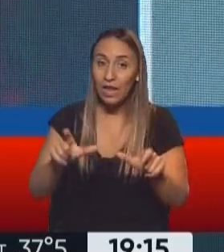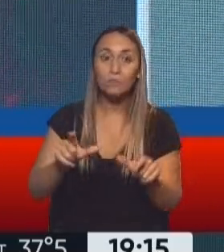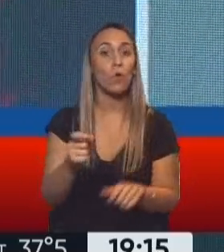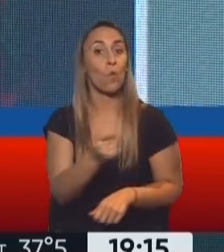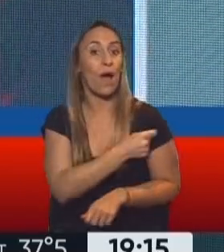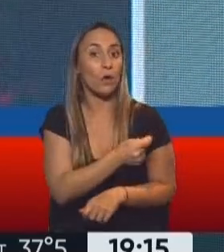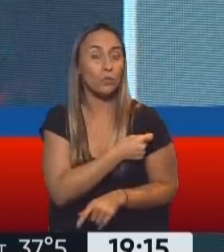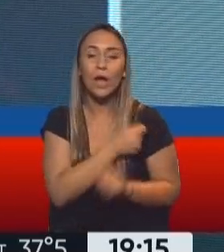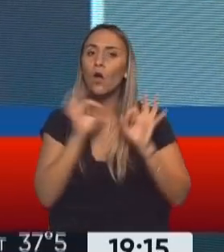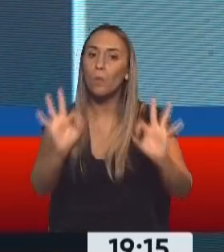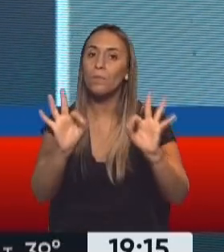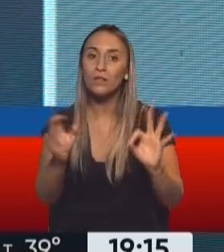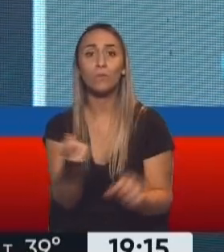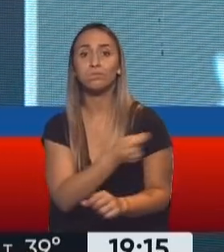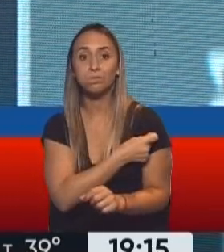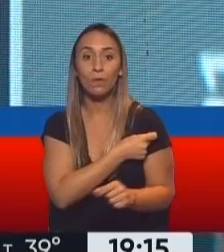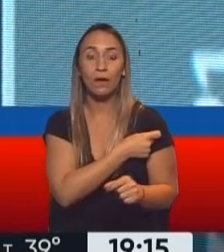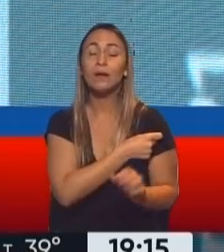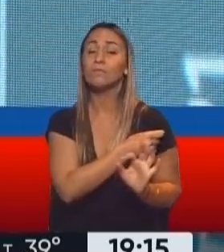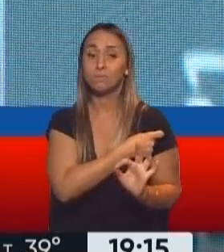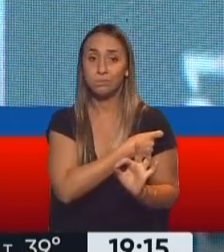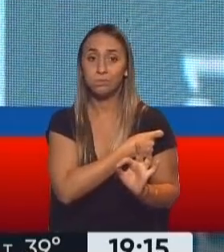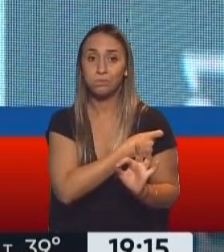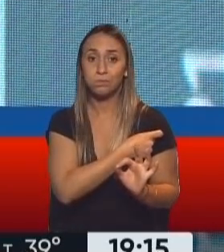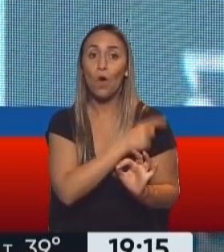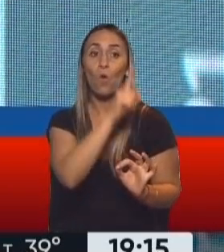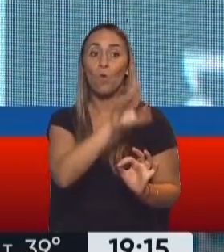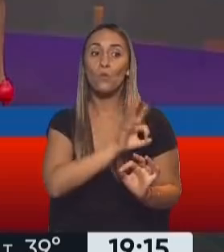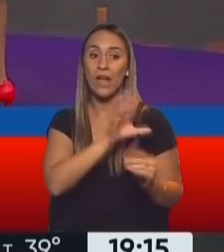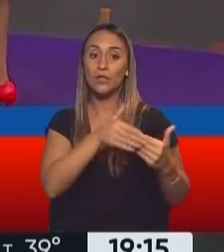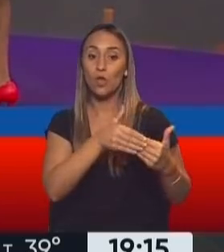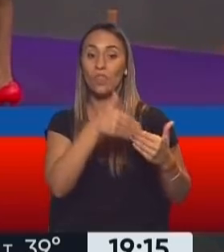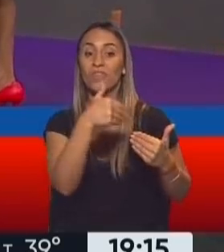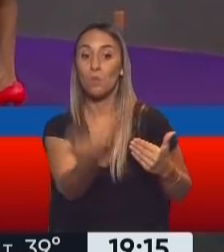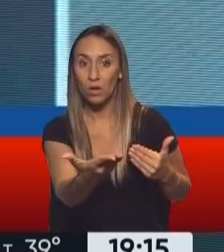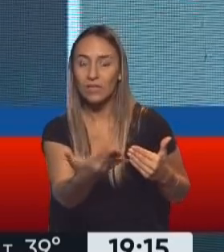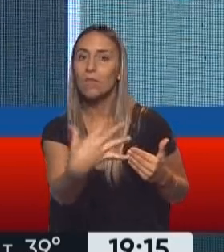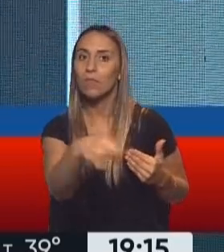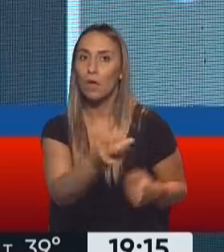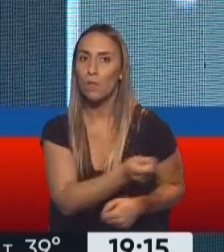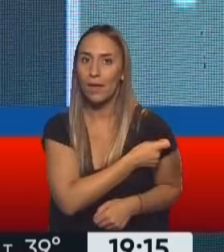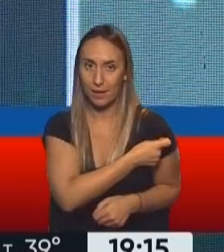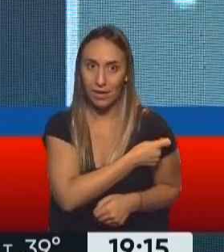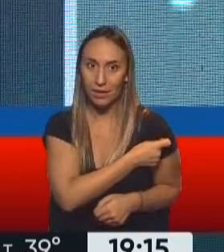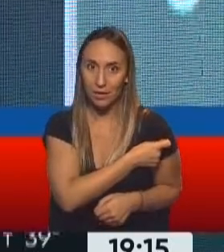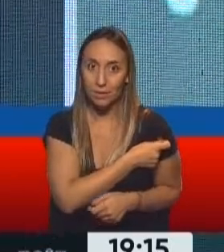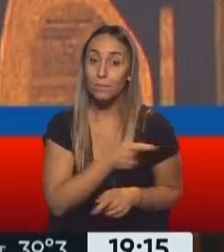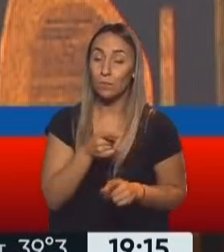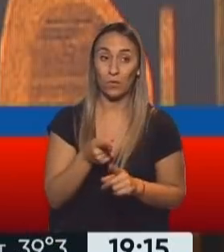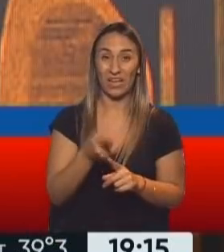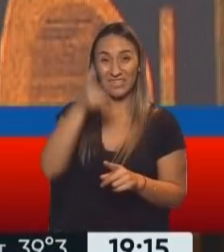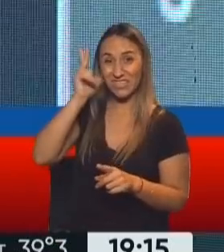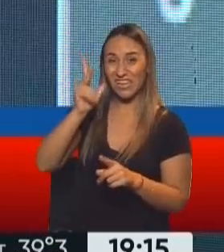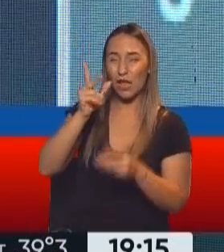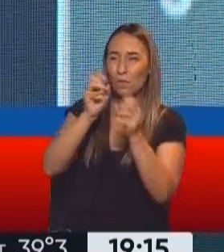completa, después de un año, debería vacunarse. ¿Sí? Porque ellos empezaron, acuérdense, a vacunar también hace casi un